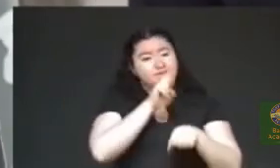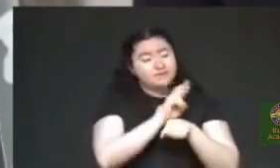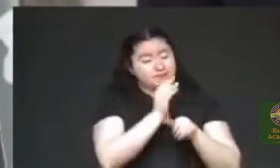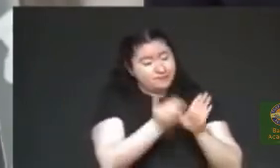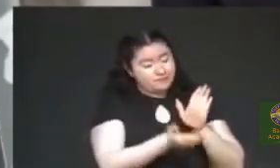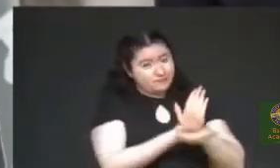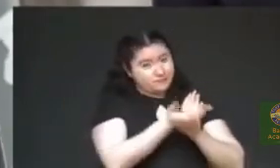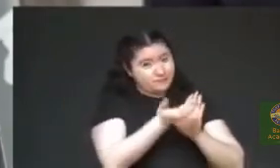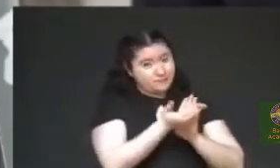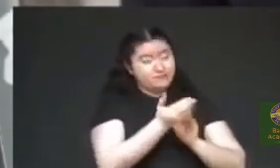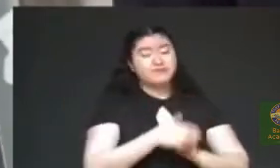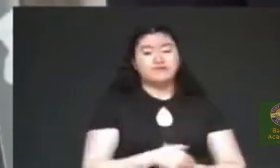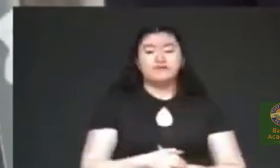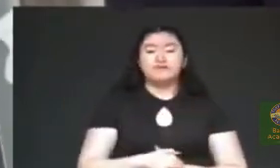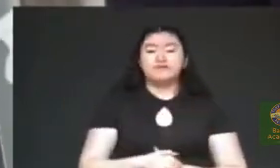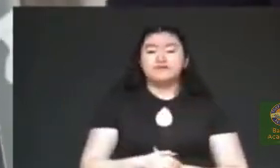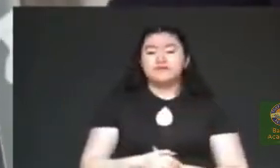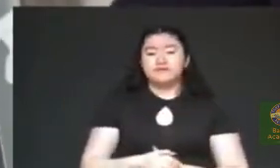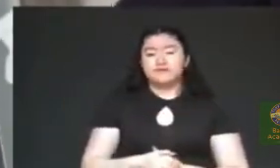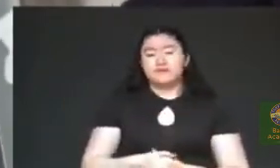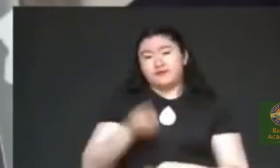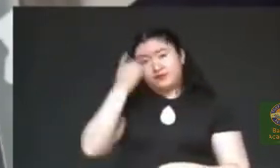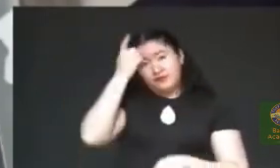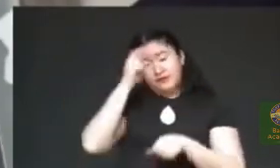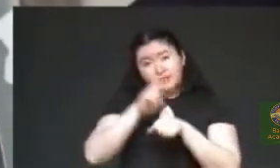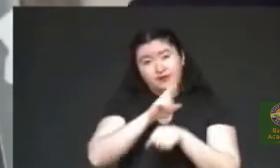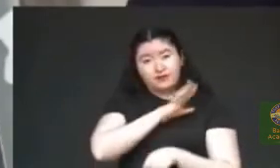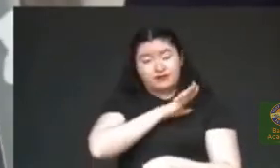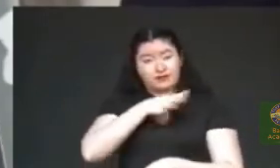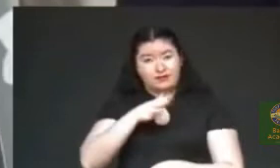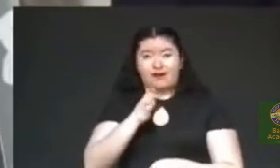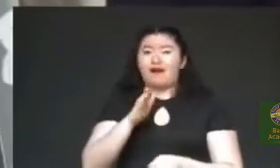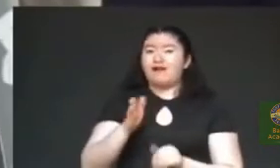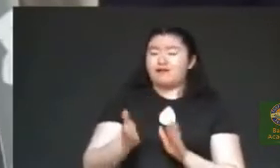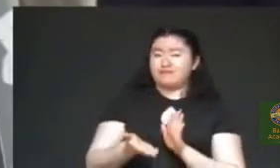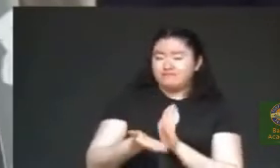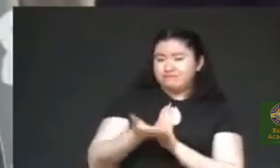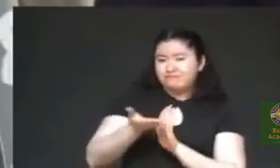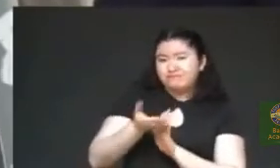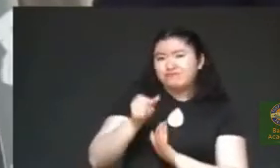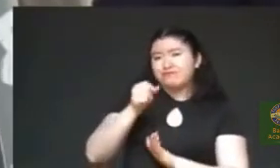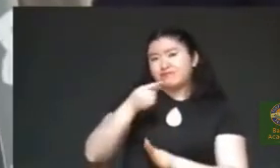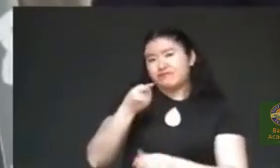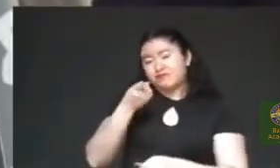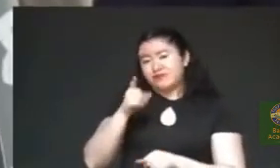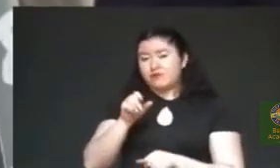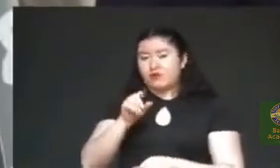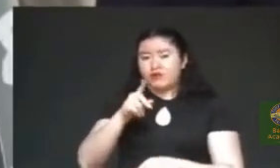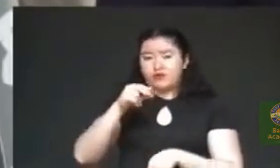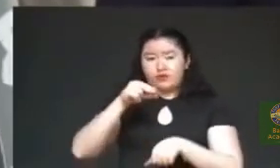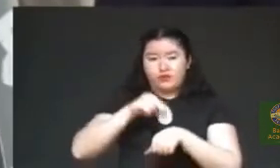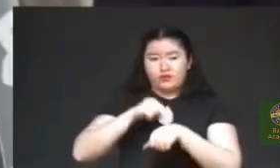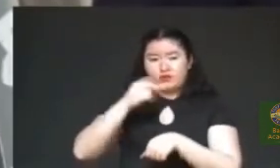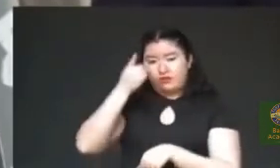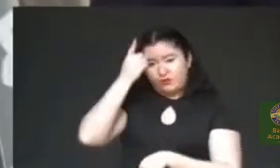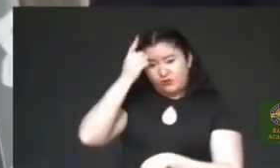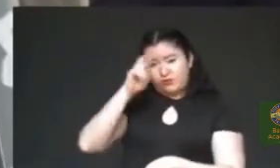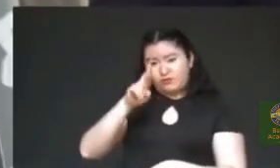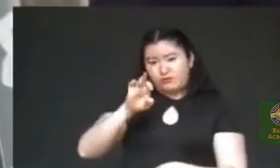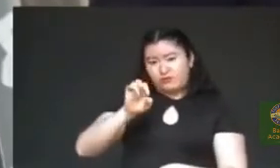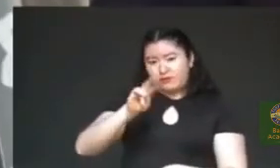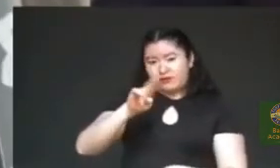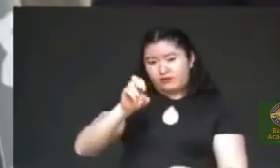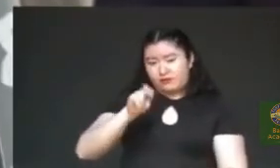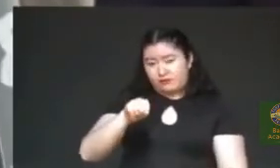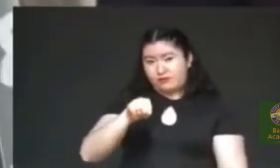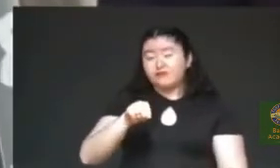al ILIFE, a la Dirección General de Obras, al Instituto de Seguridad de las Construcciones, que está aquí el doctor Berrón, y pues todo nuestro